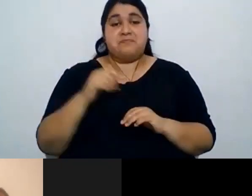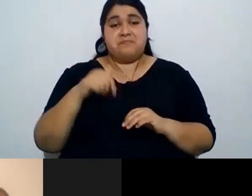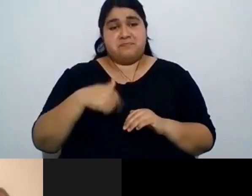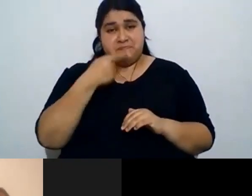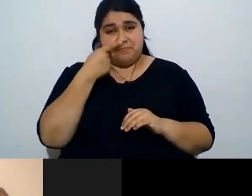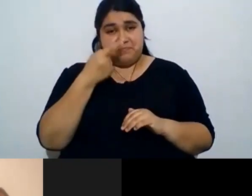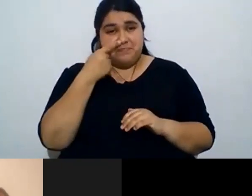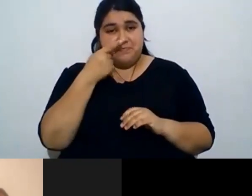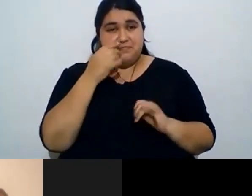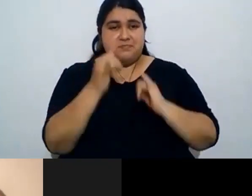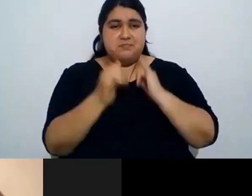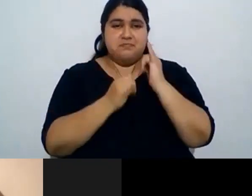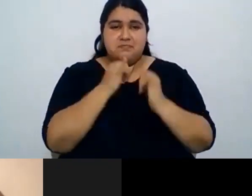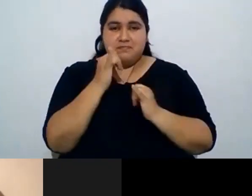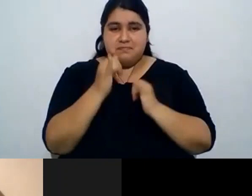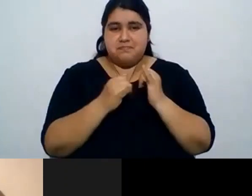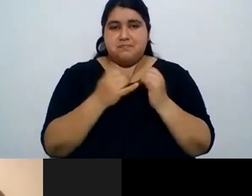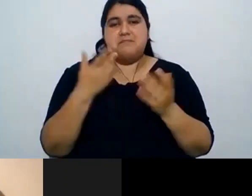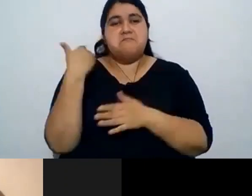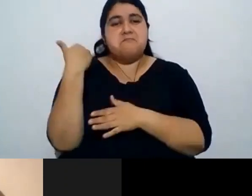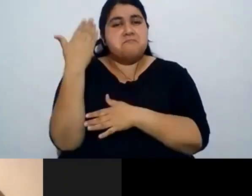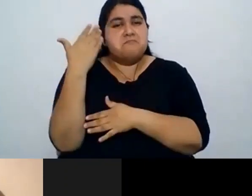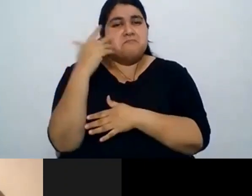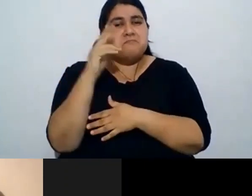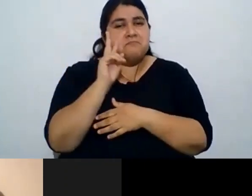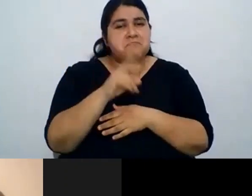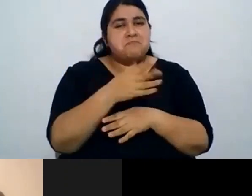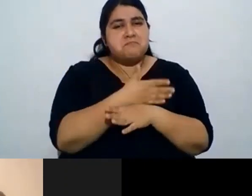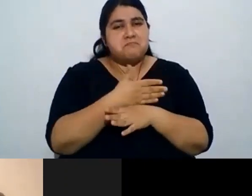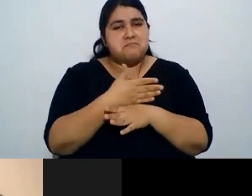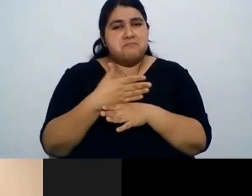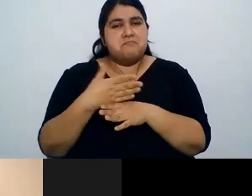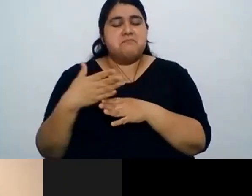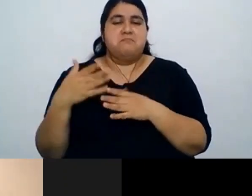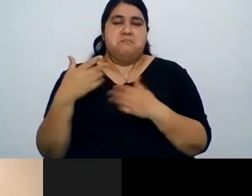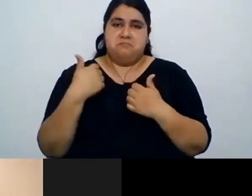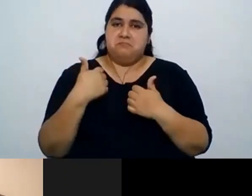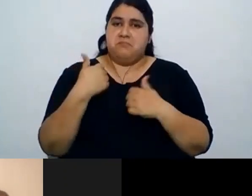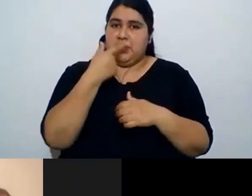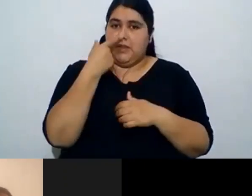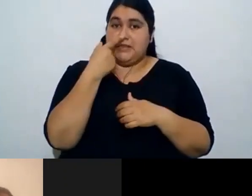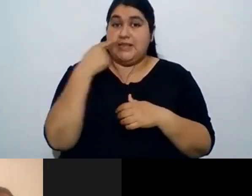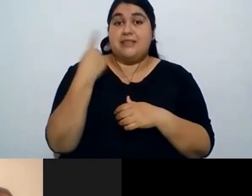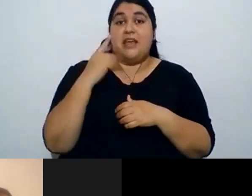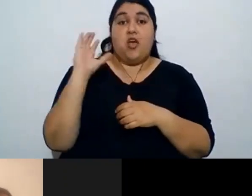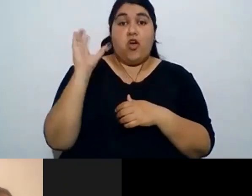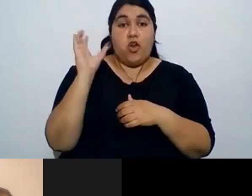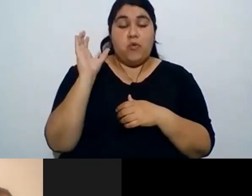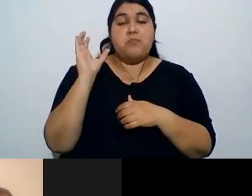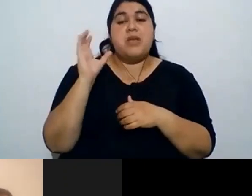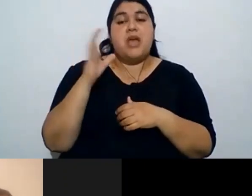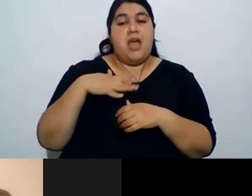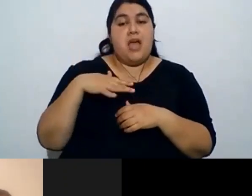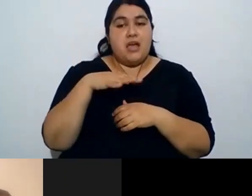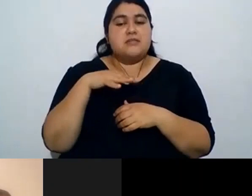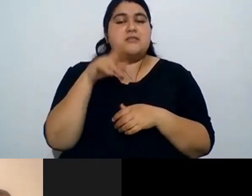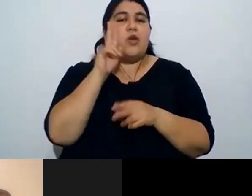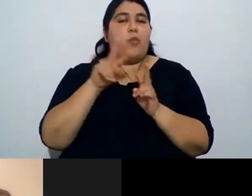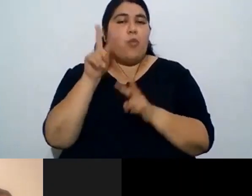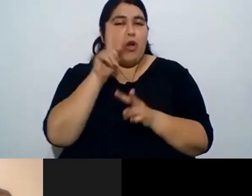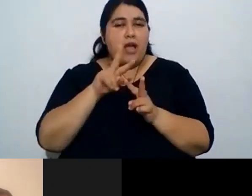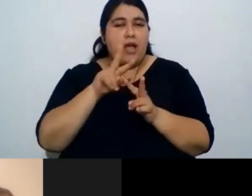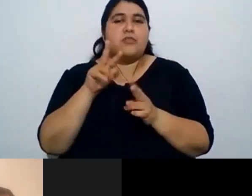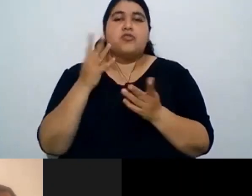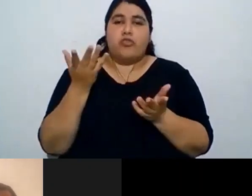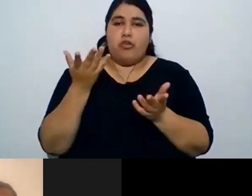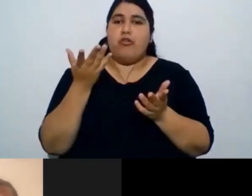interesante cada una de las ponencias que han hecho. Realmente en Colombia también estamos en esa búsqueda y en cada